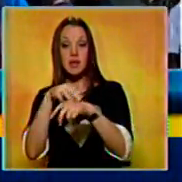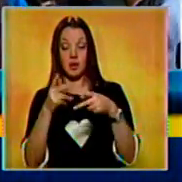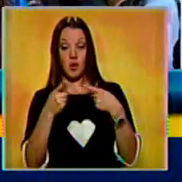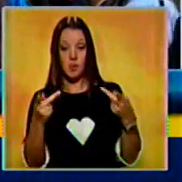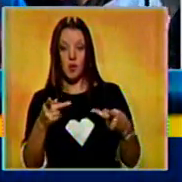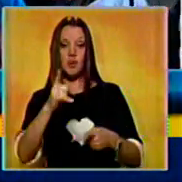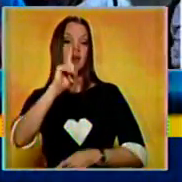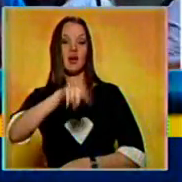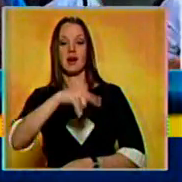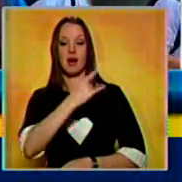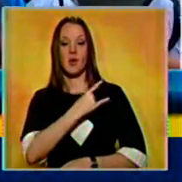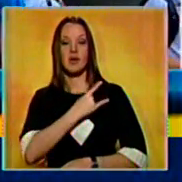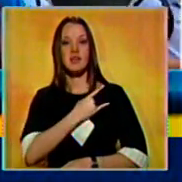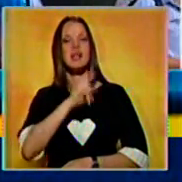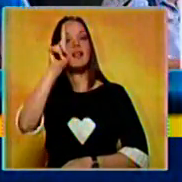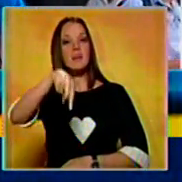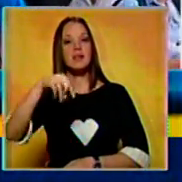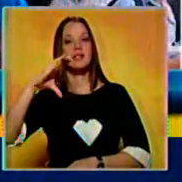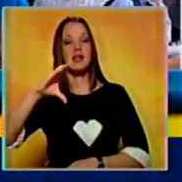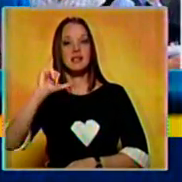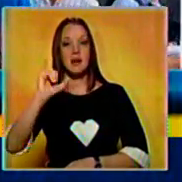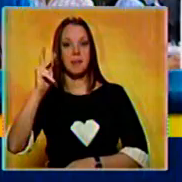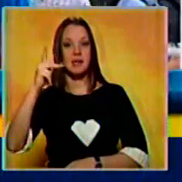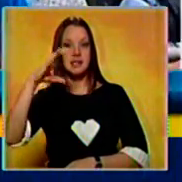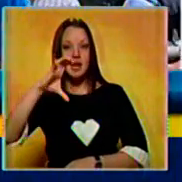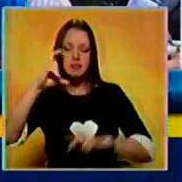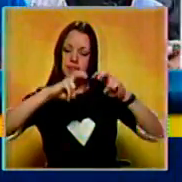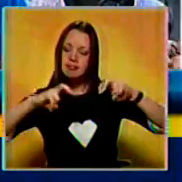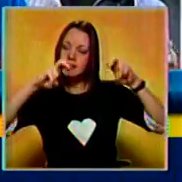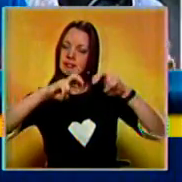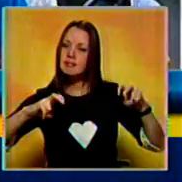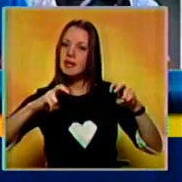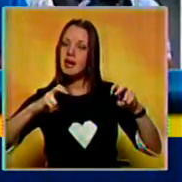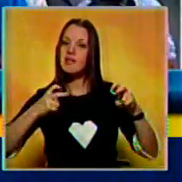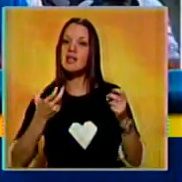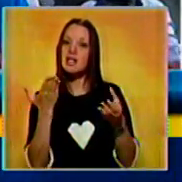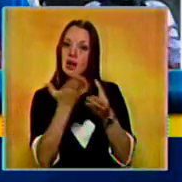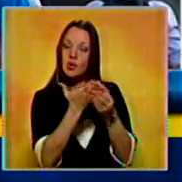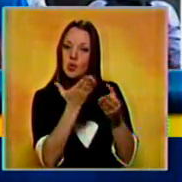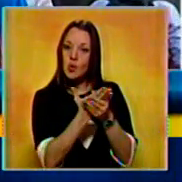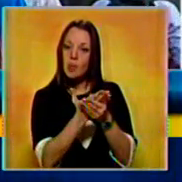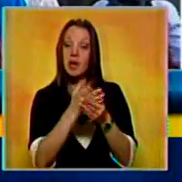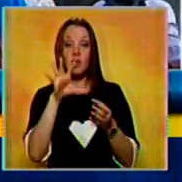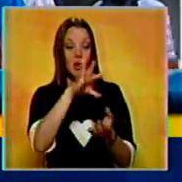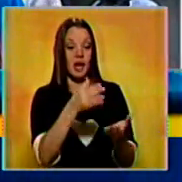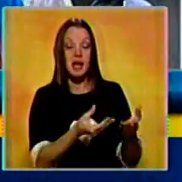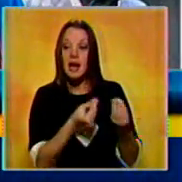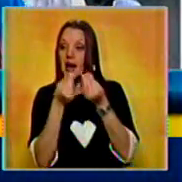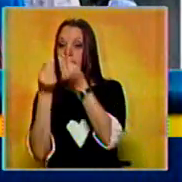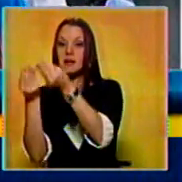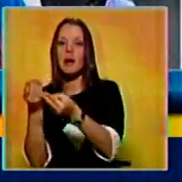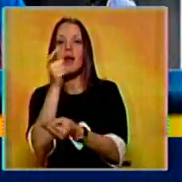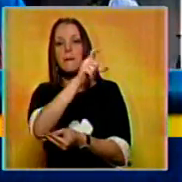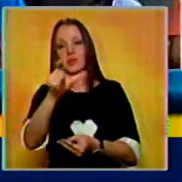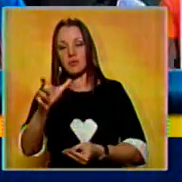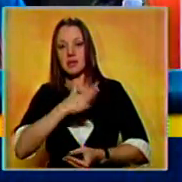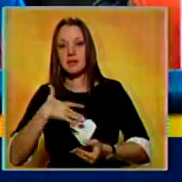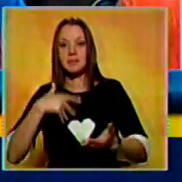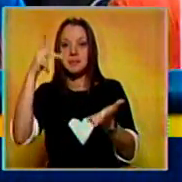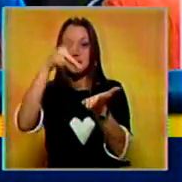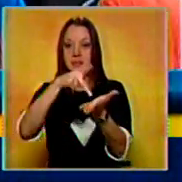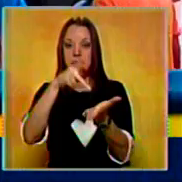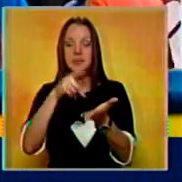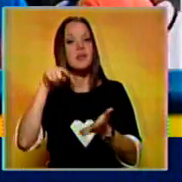las universidades y el CICPC revisan los documentos que han consignado los postulados de manera